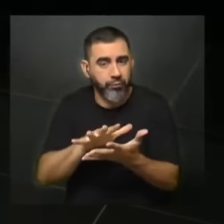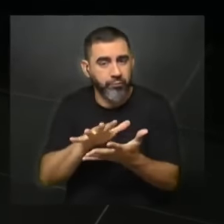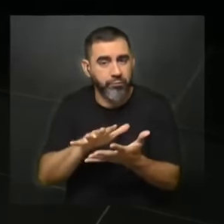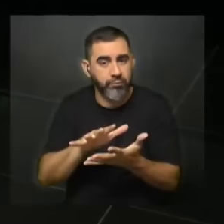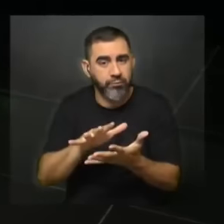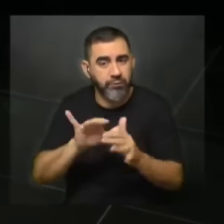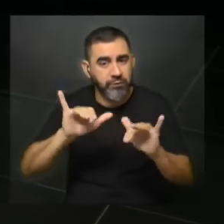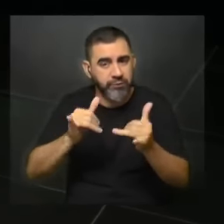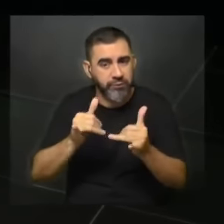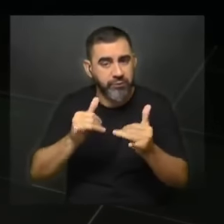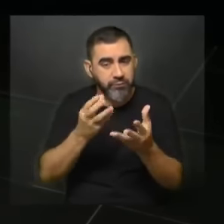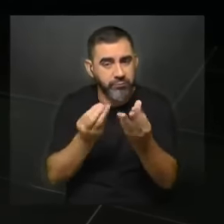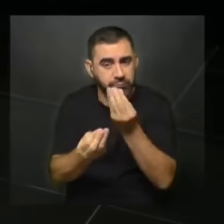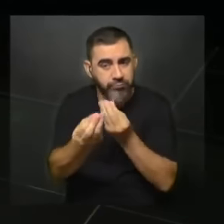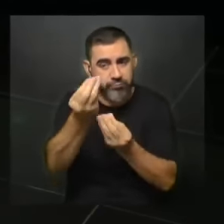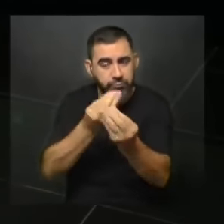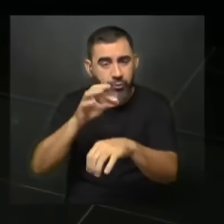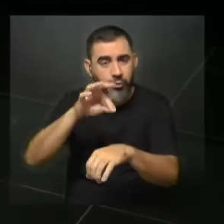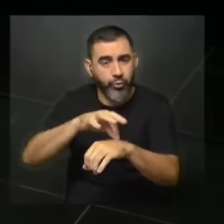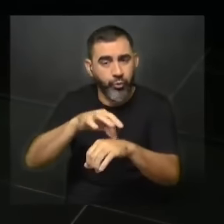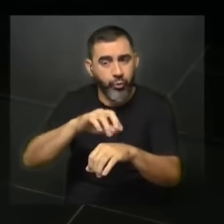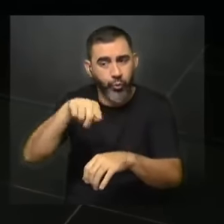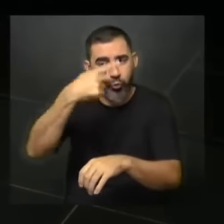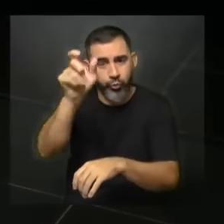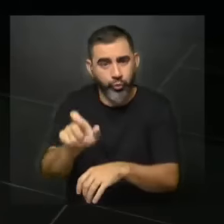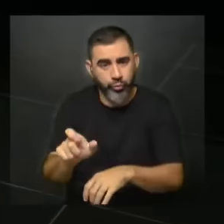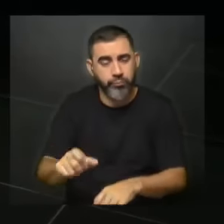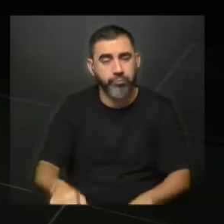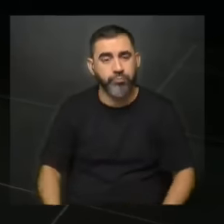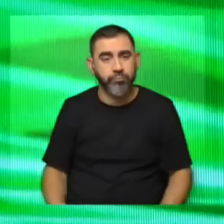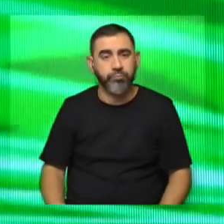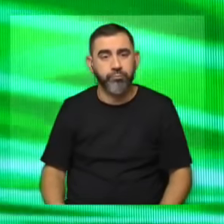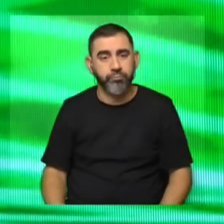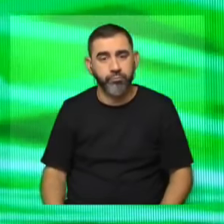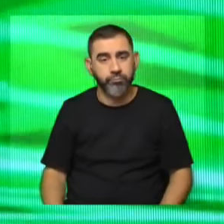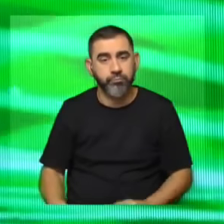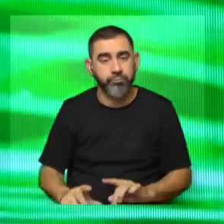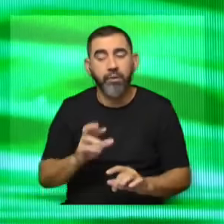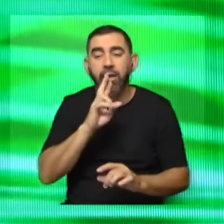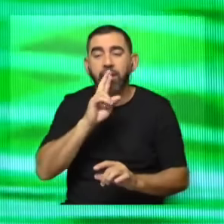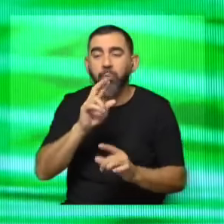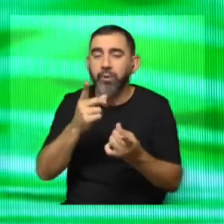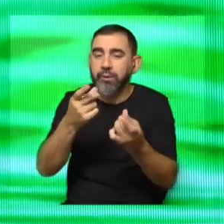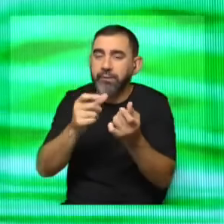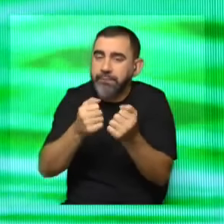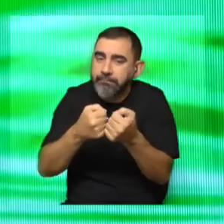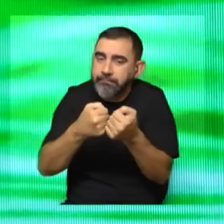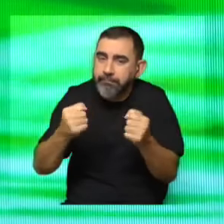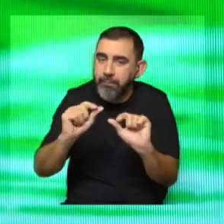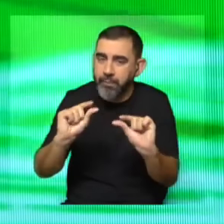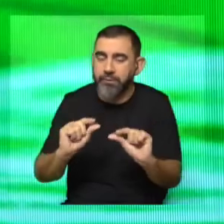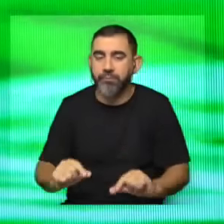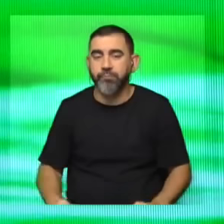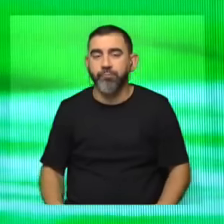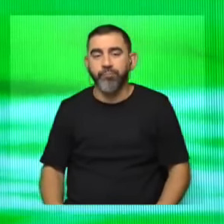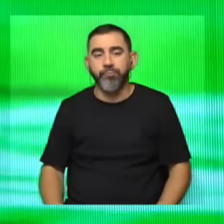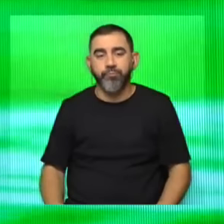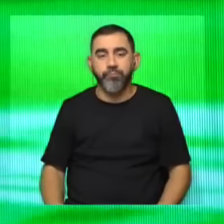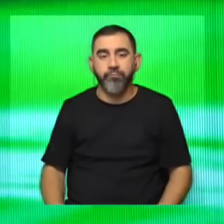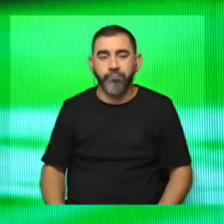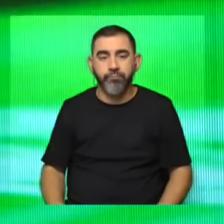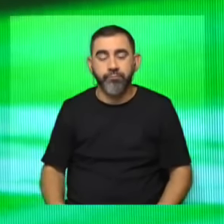ocupó ya el cargo del doctor saliente bueno como decís las respuestas requieren ser un poquito complejas no eh